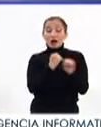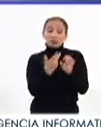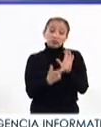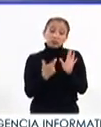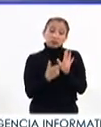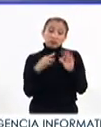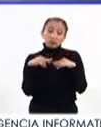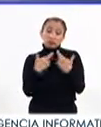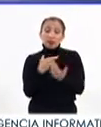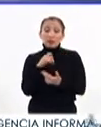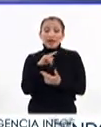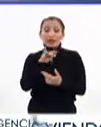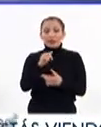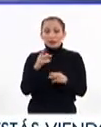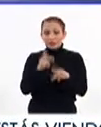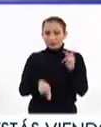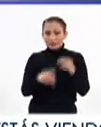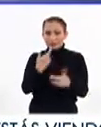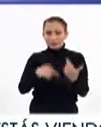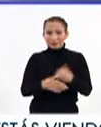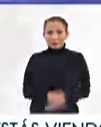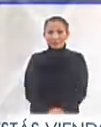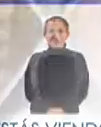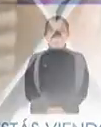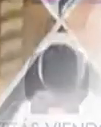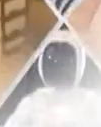de Cumbre Tajín. Vamos a hacer una pausa, regresamos.